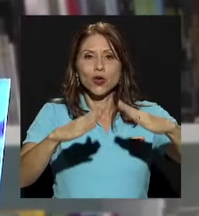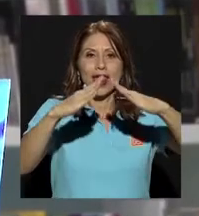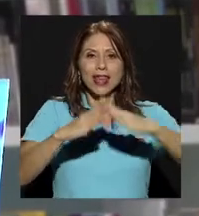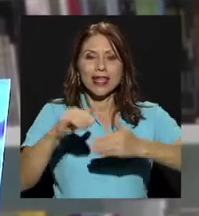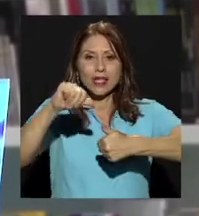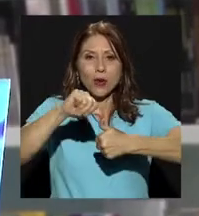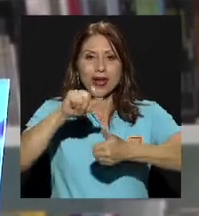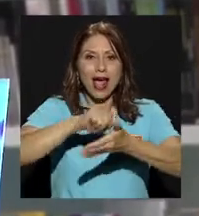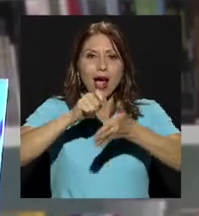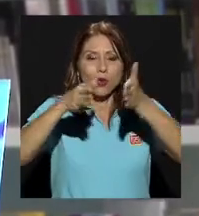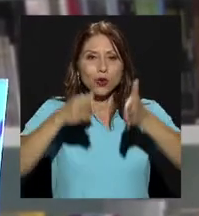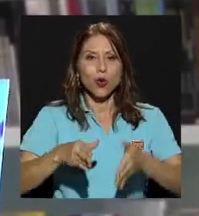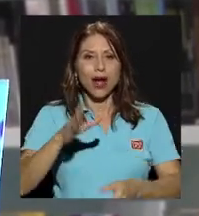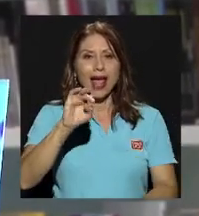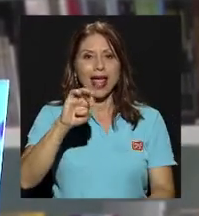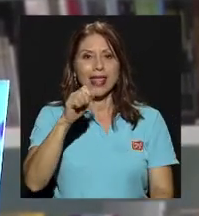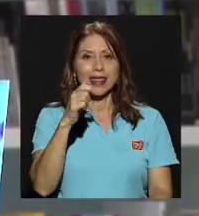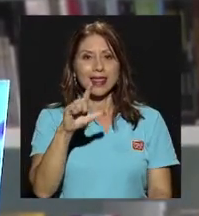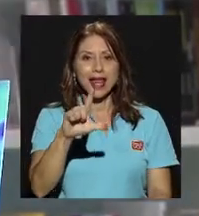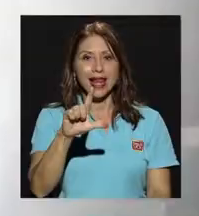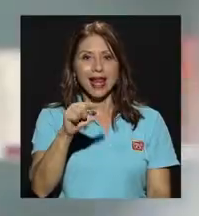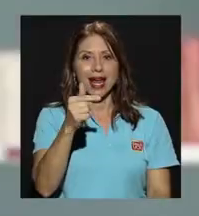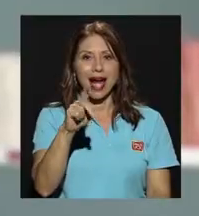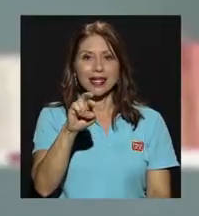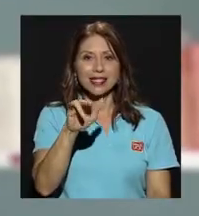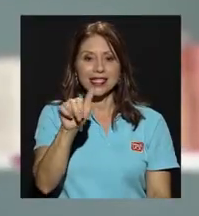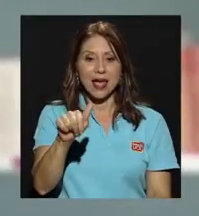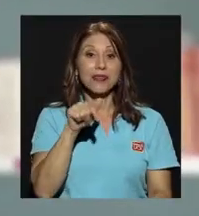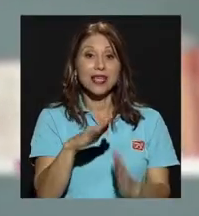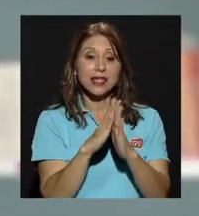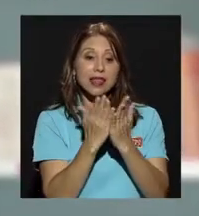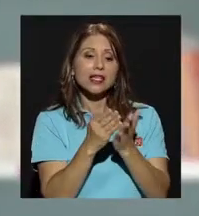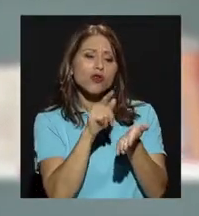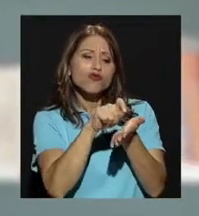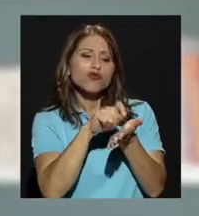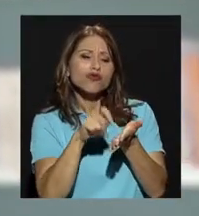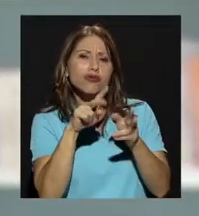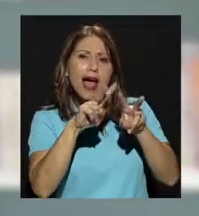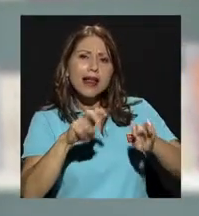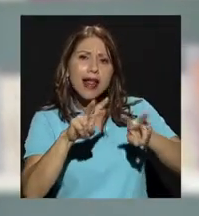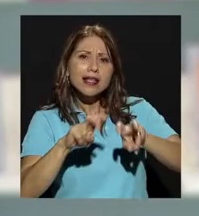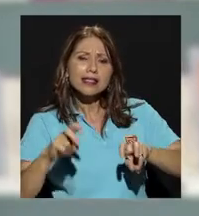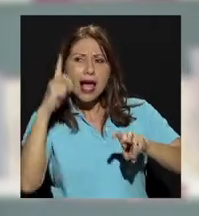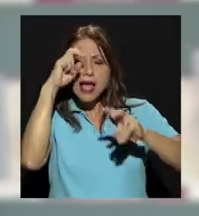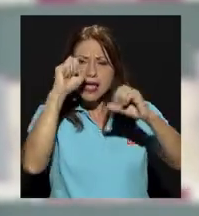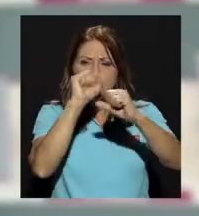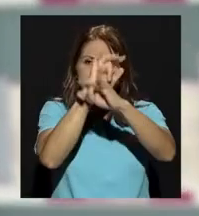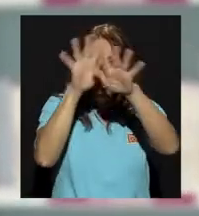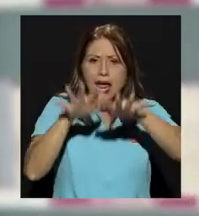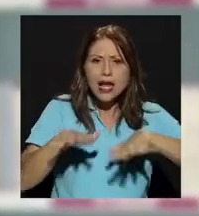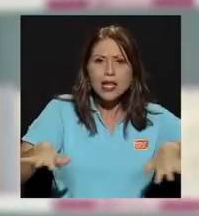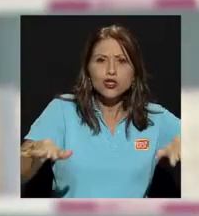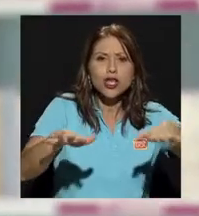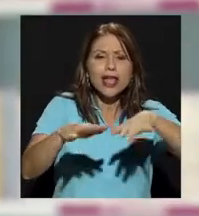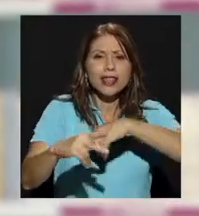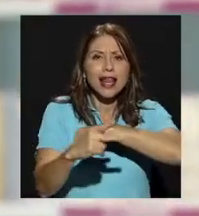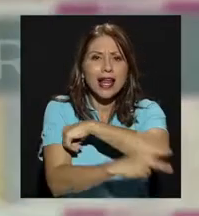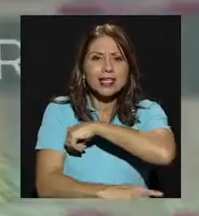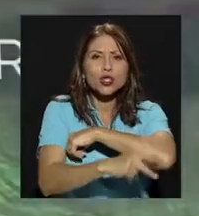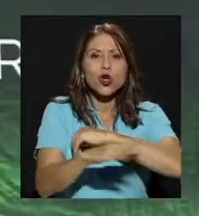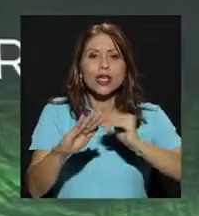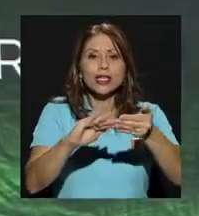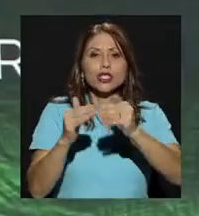Centroamérica, de la autora Ethel García. El texto analiza los imaginarios de la nación y de la ciudadanía en